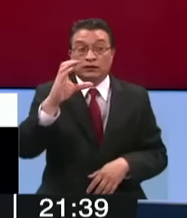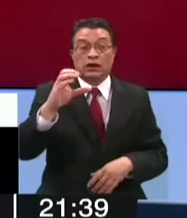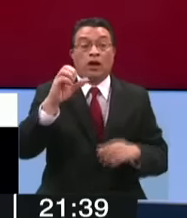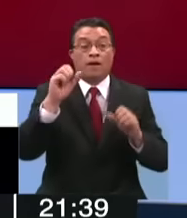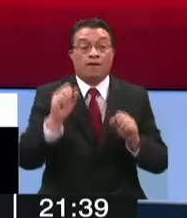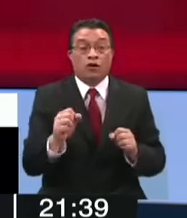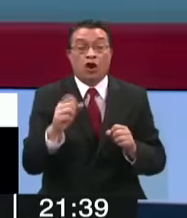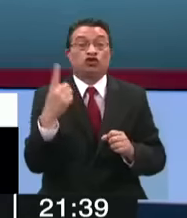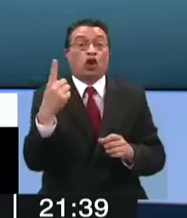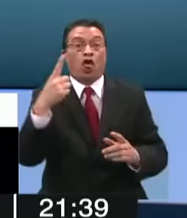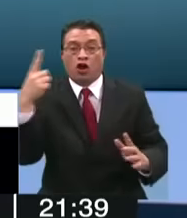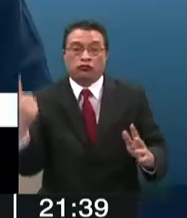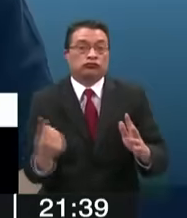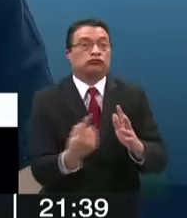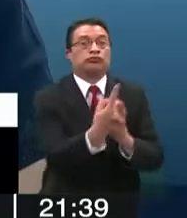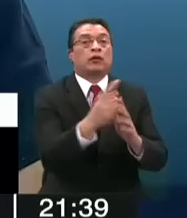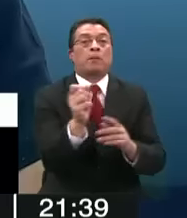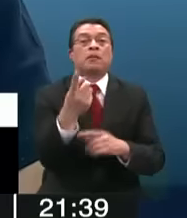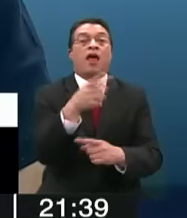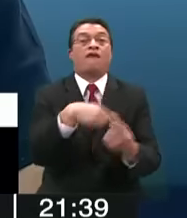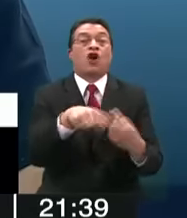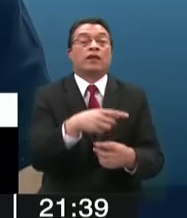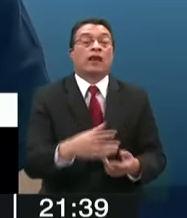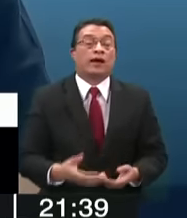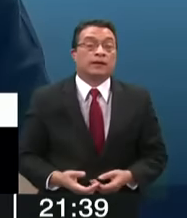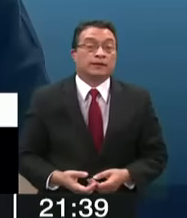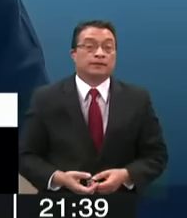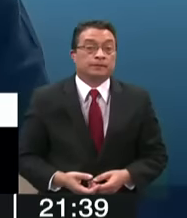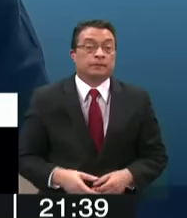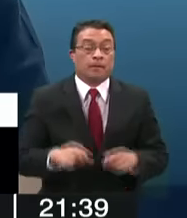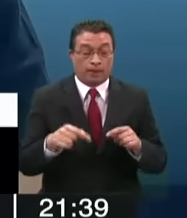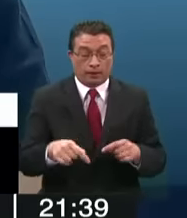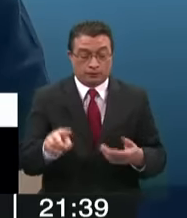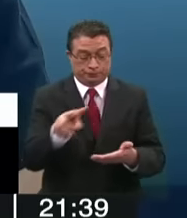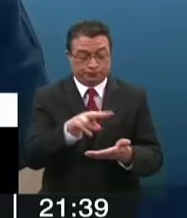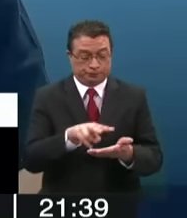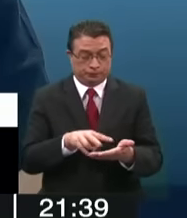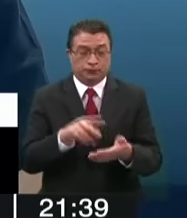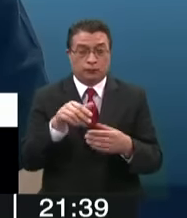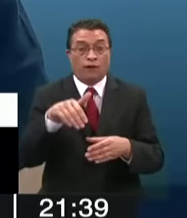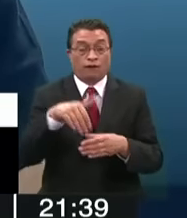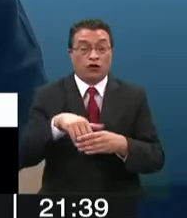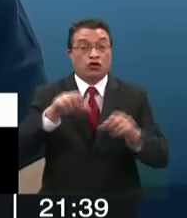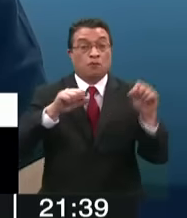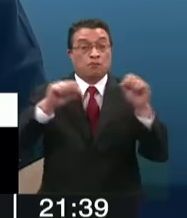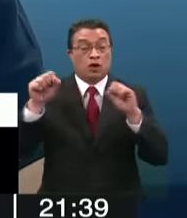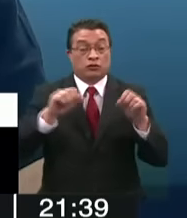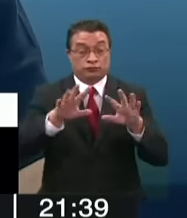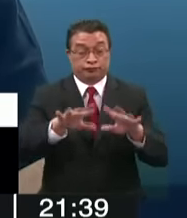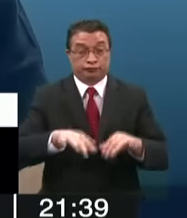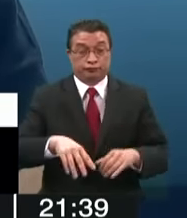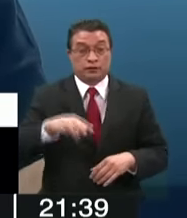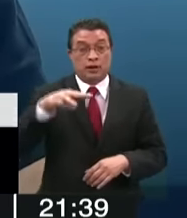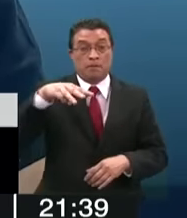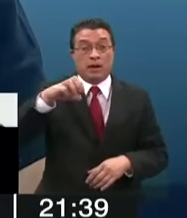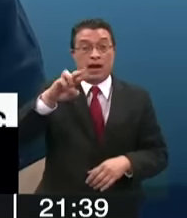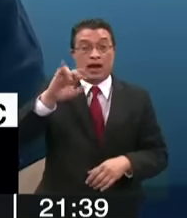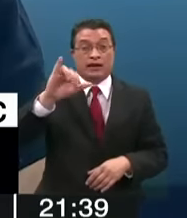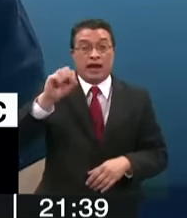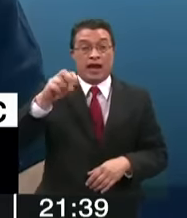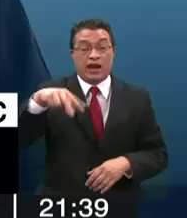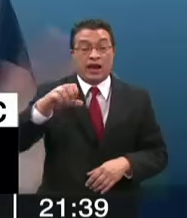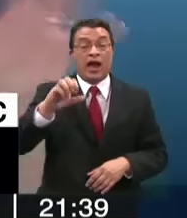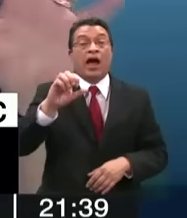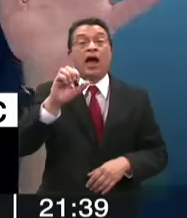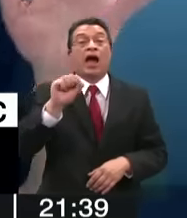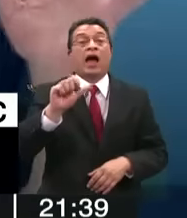fuera solos la primera vuelta? Incluso hoy día, leyendo un voto político que redactaron Mariana Elwin, Jorge Burgos,